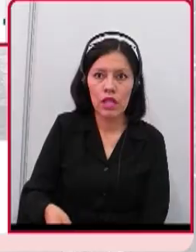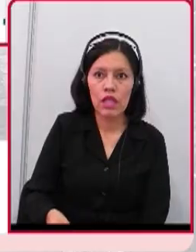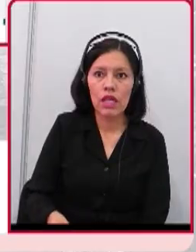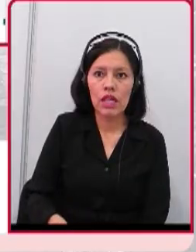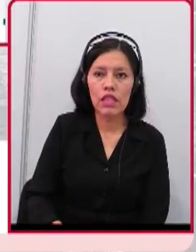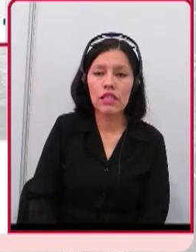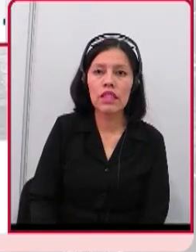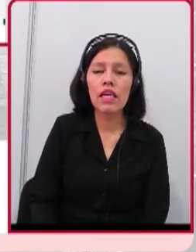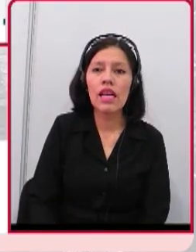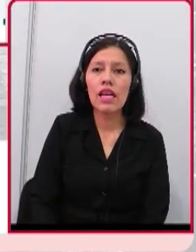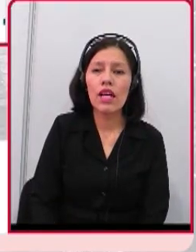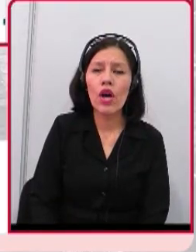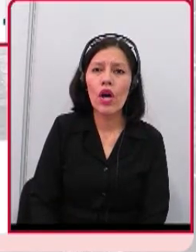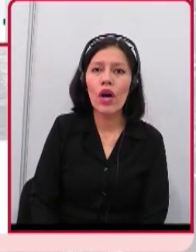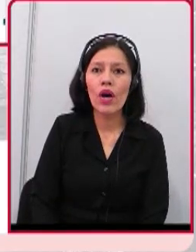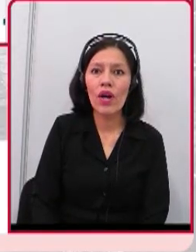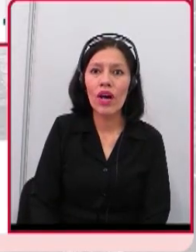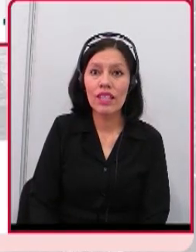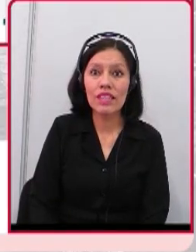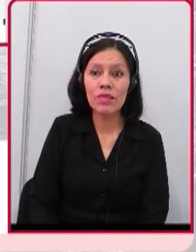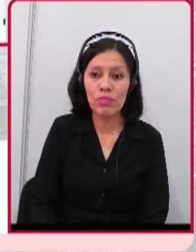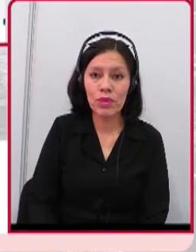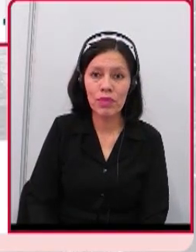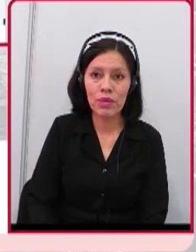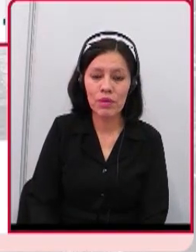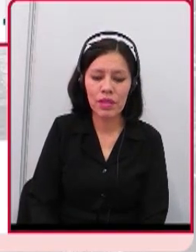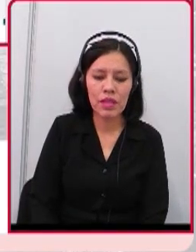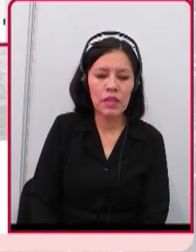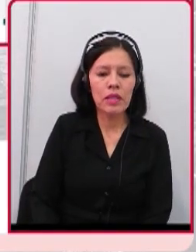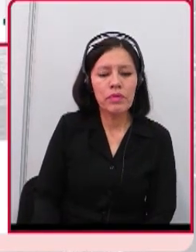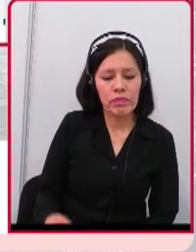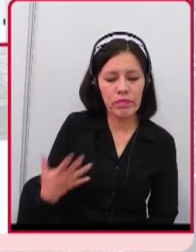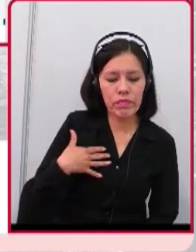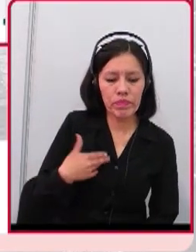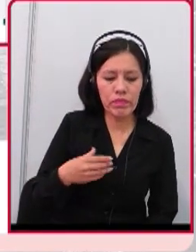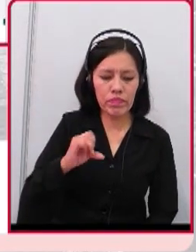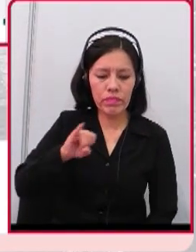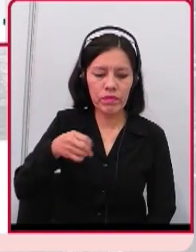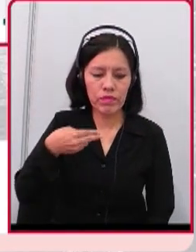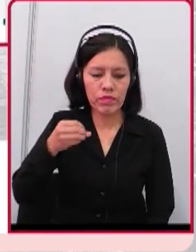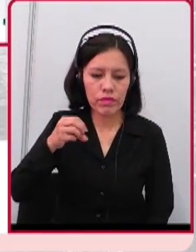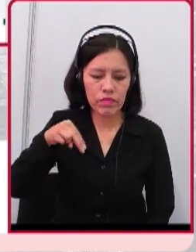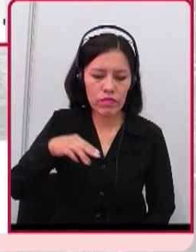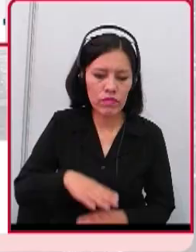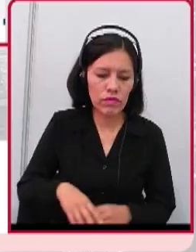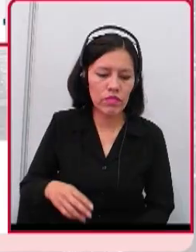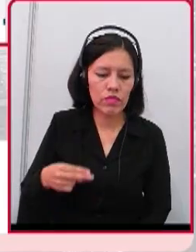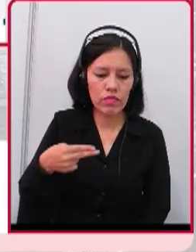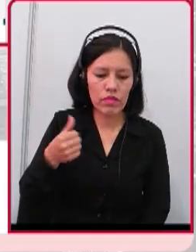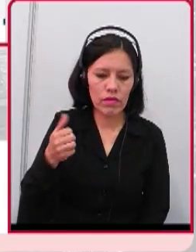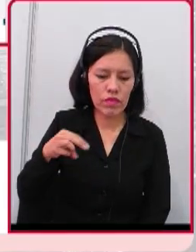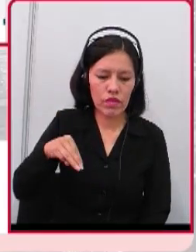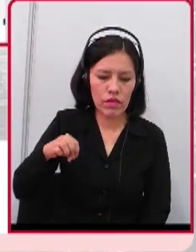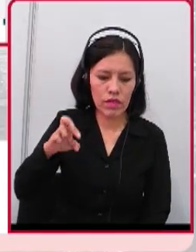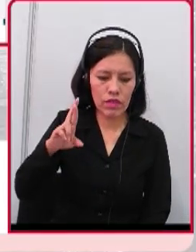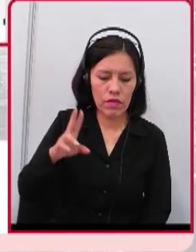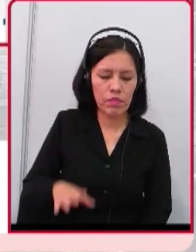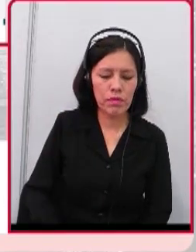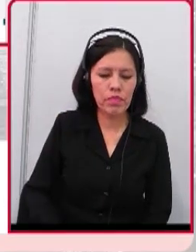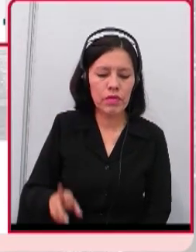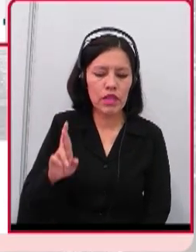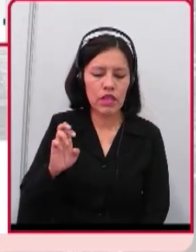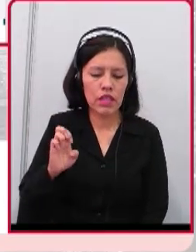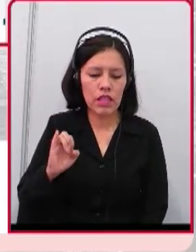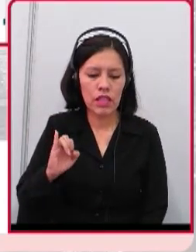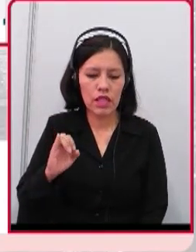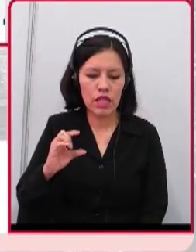Minera Buenaventura. Bueno, vuelvo a comentarles acerca de la titulación del proyecto que voy a presentar el día de hoy. Es la